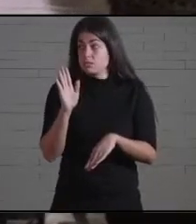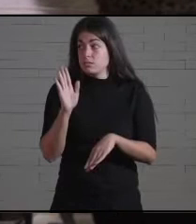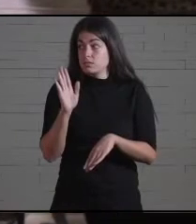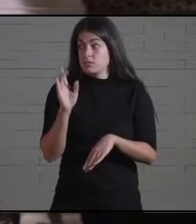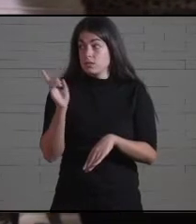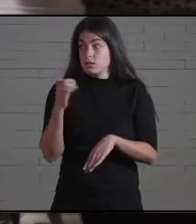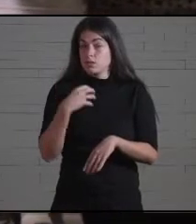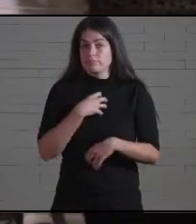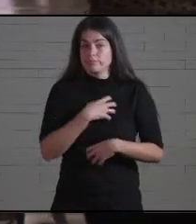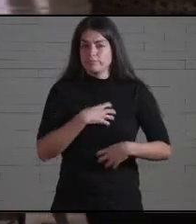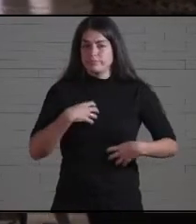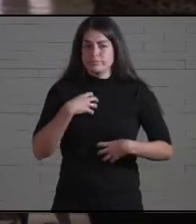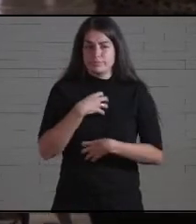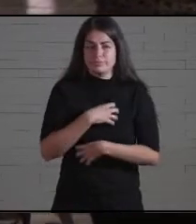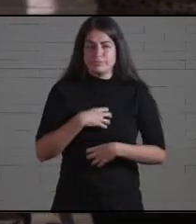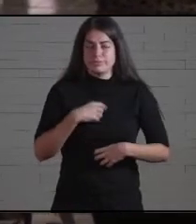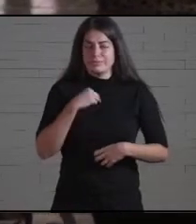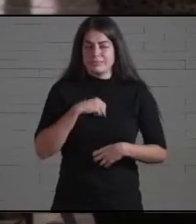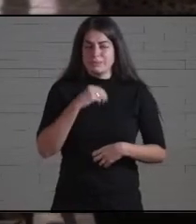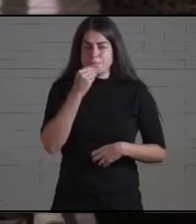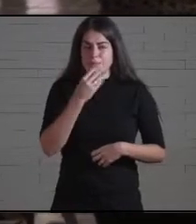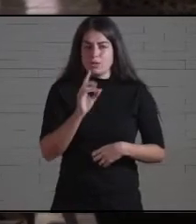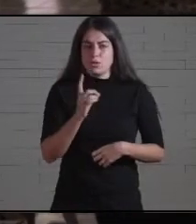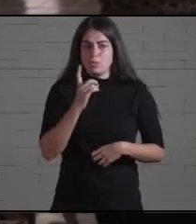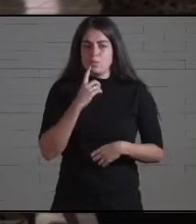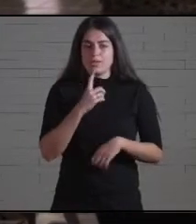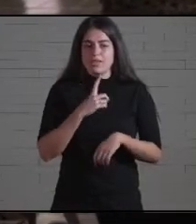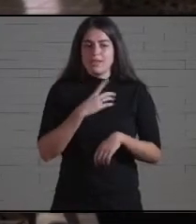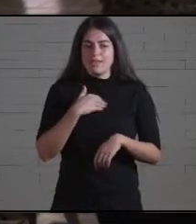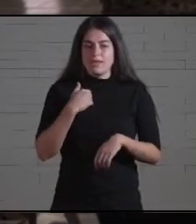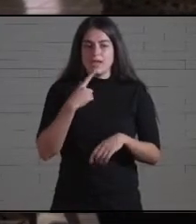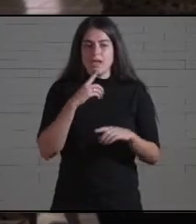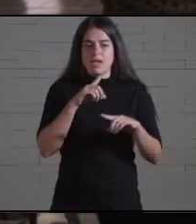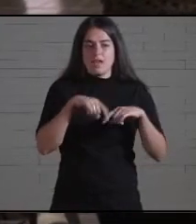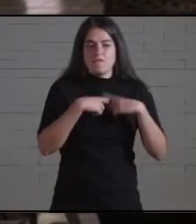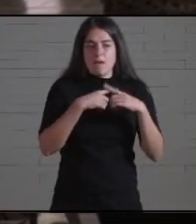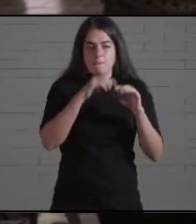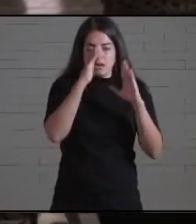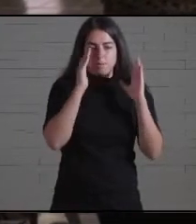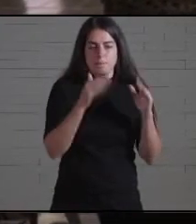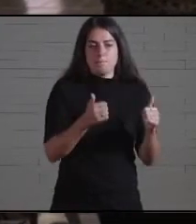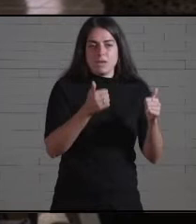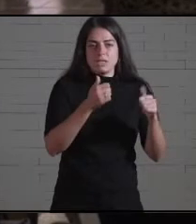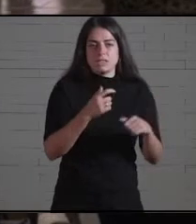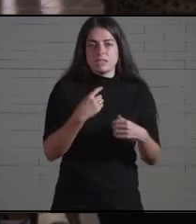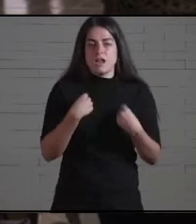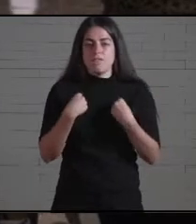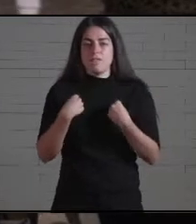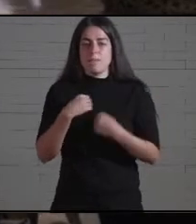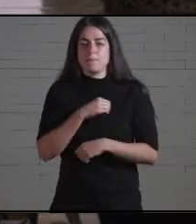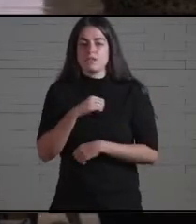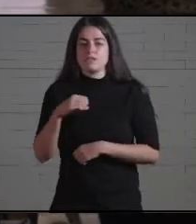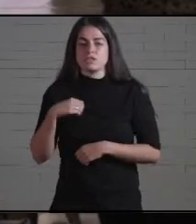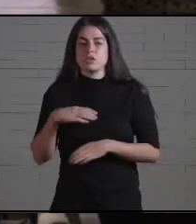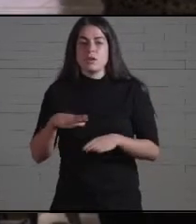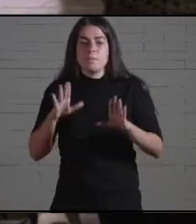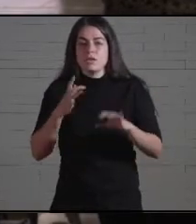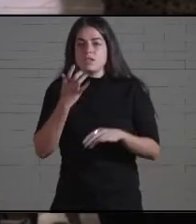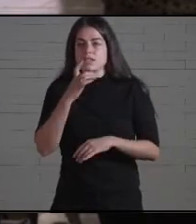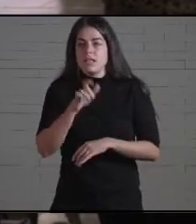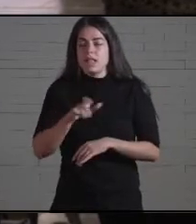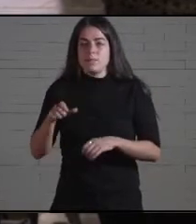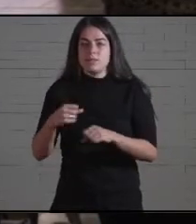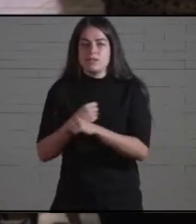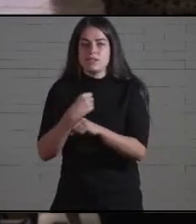tienen malestar porque quieren dedicarle más tiempo a la vida familiar y a la vida personal. En cambio, las que trabajan solo